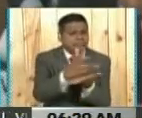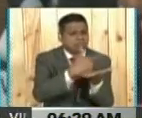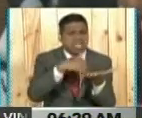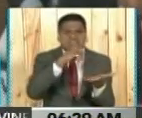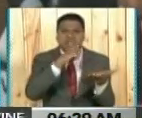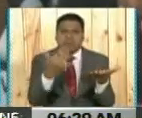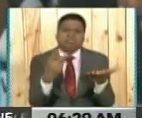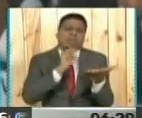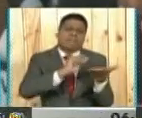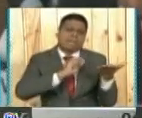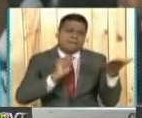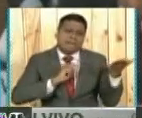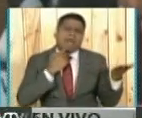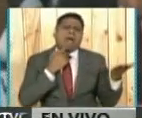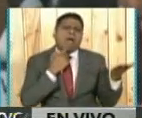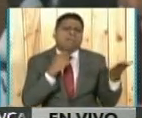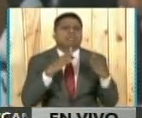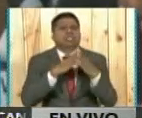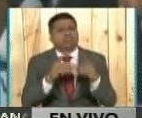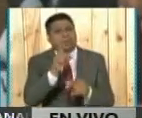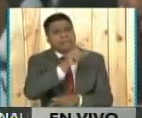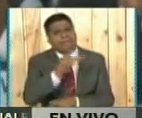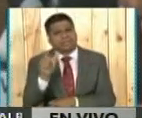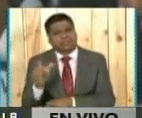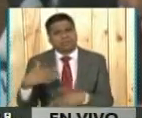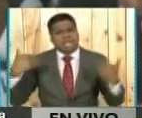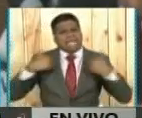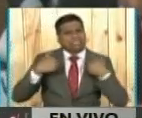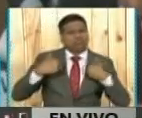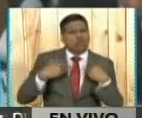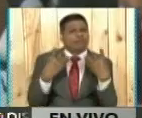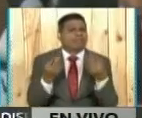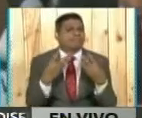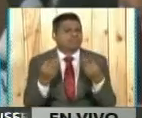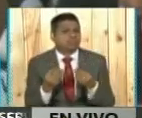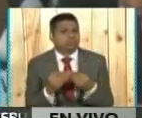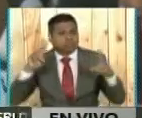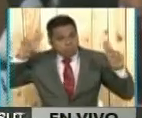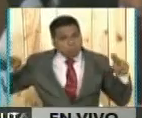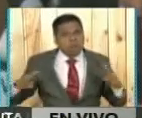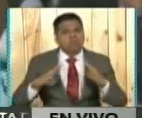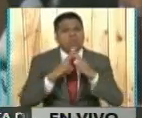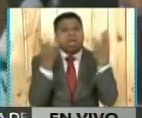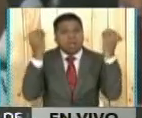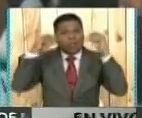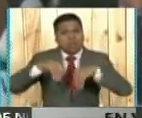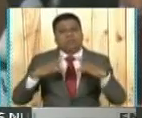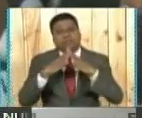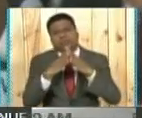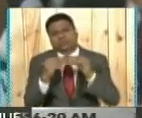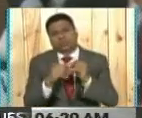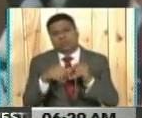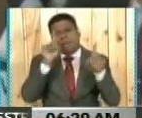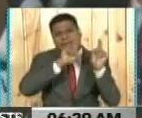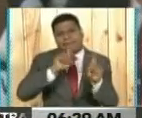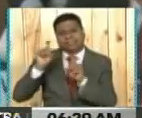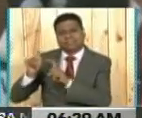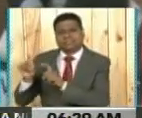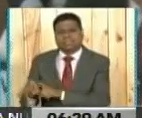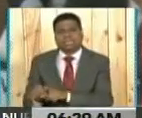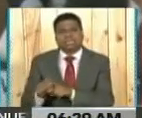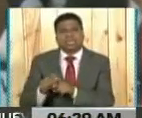y denuncias en beneficio de las víctimas de estos delitos y el diseño de convenios conjuntos de capacitación e intercambio